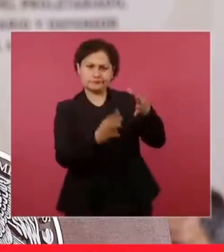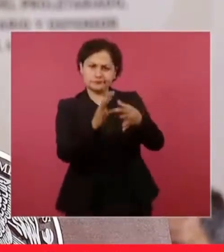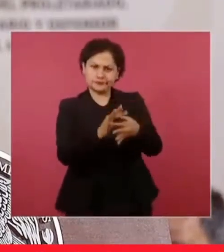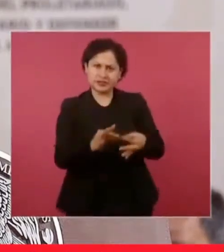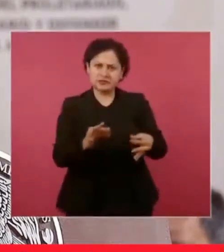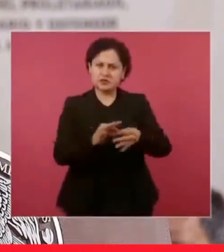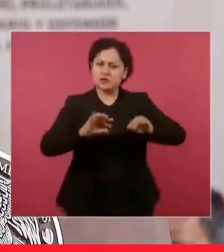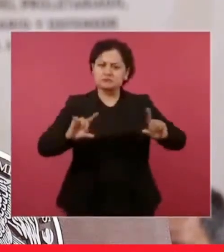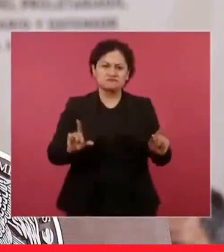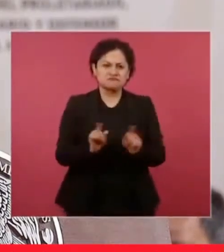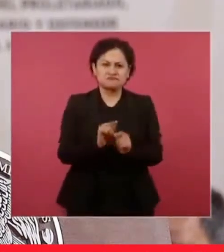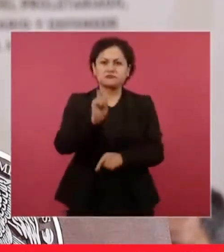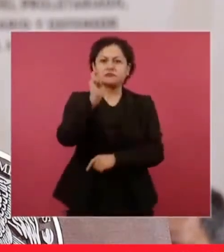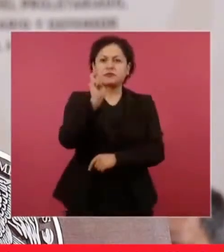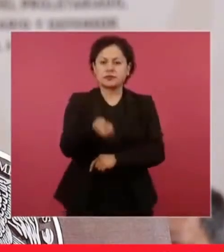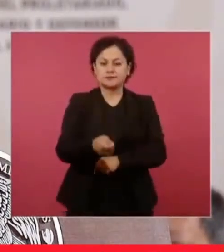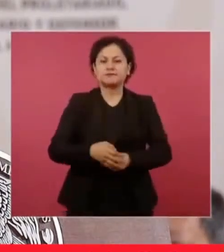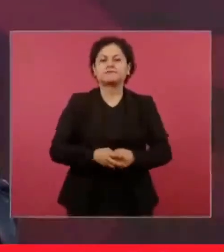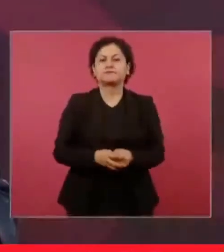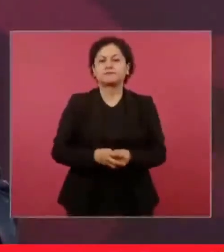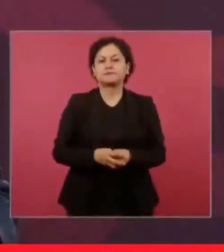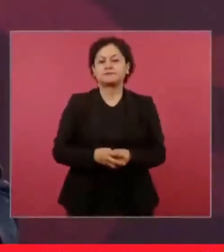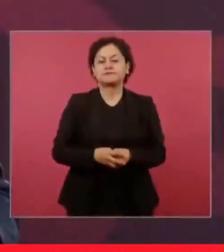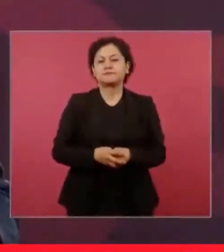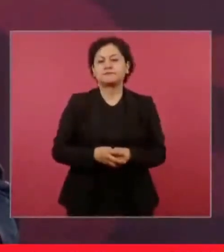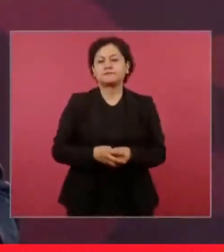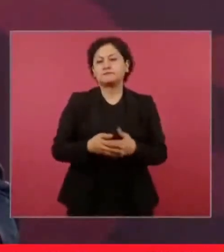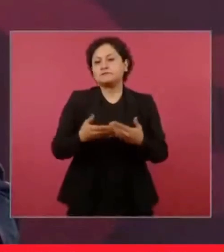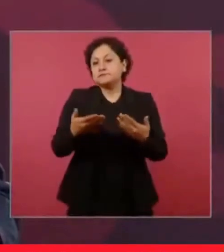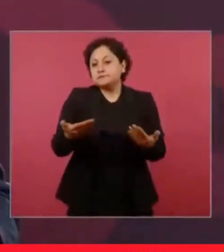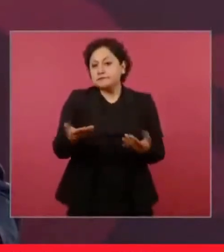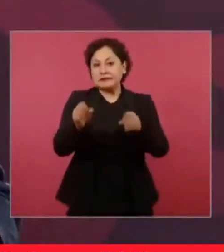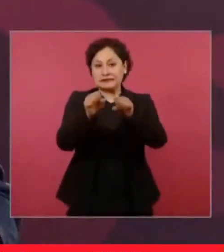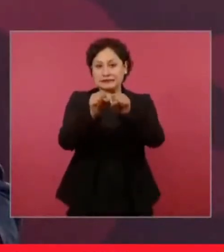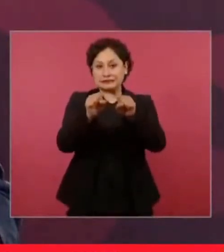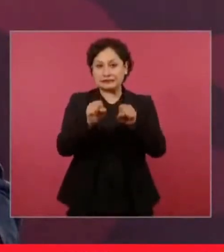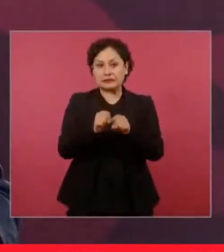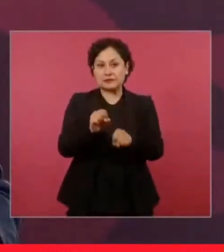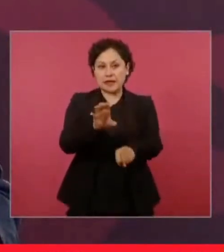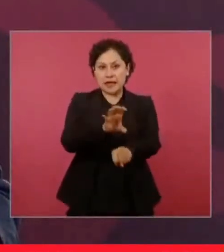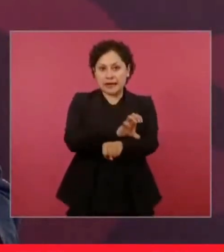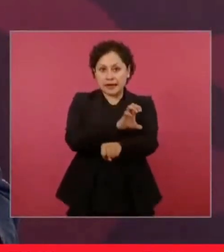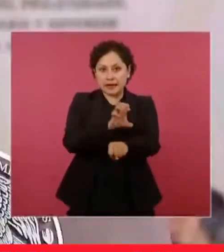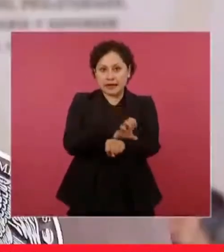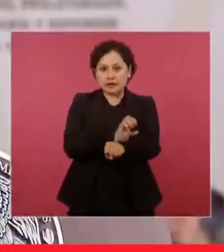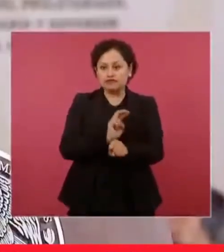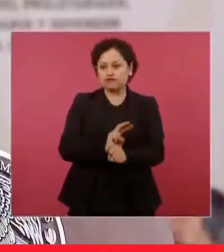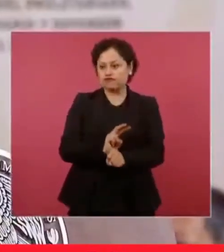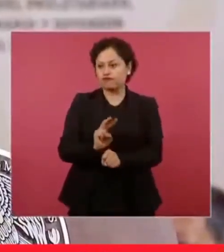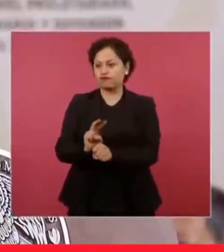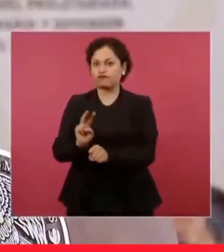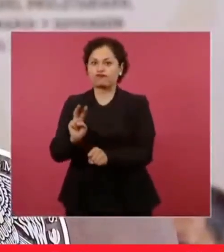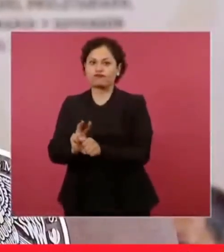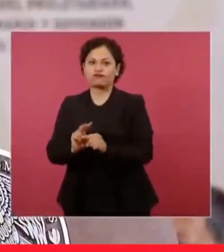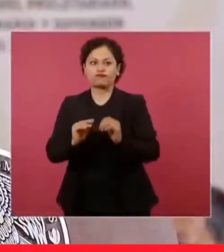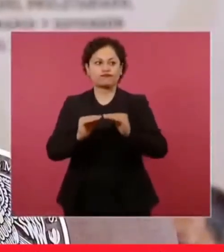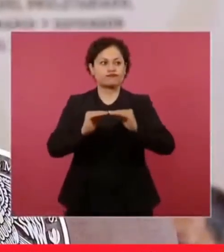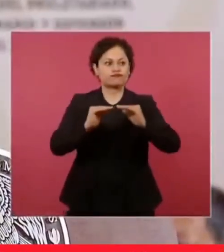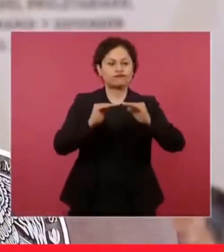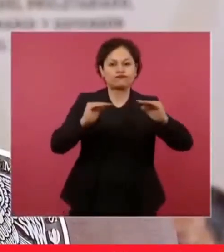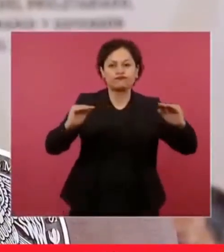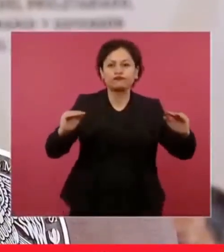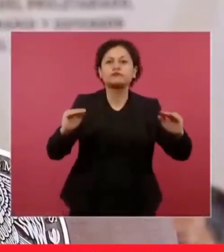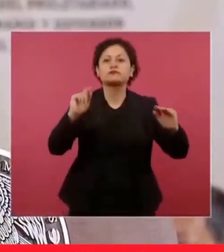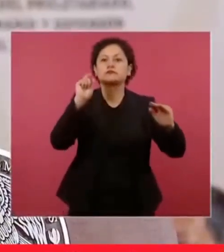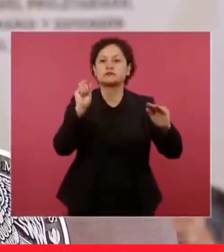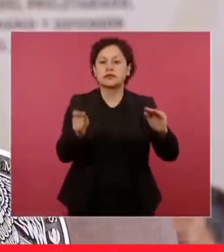Gracias. Para mantener el equilibrio en el sistema eléctrico, se tienen que implementar de manera instantánea en